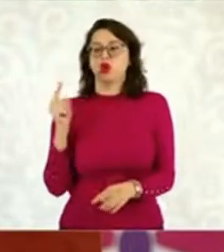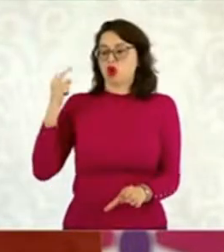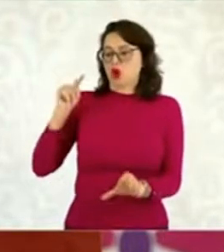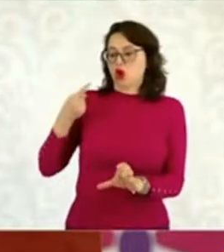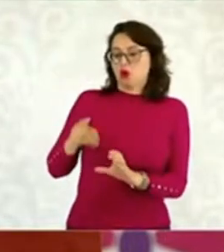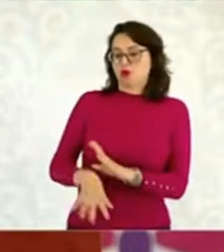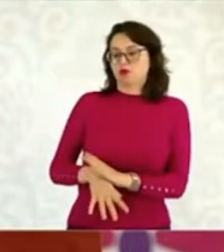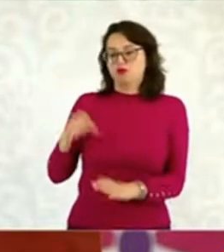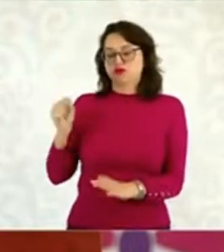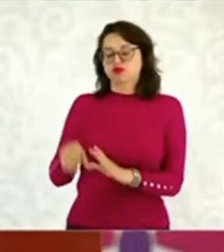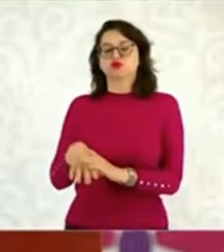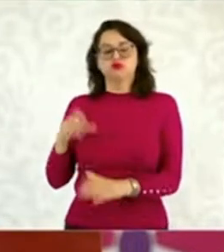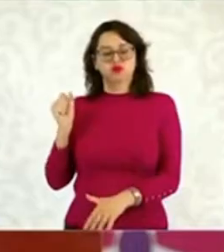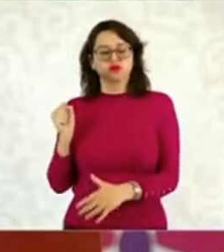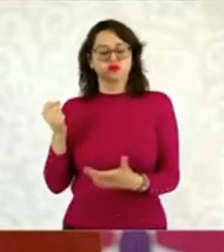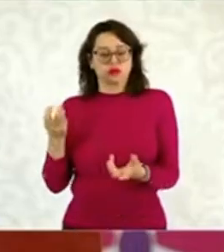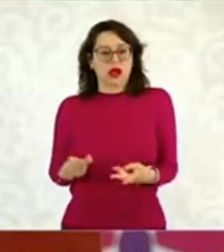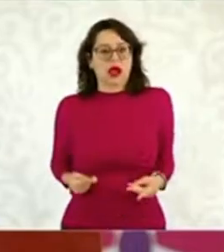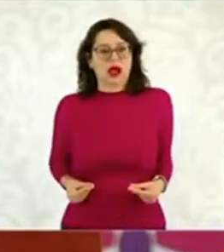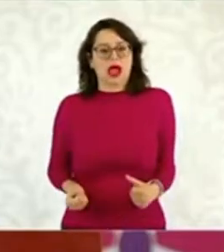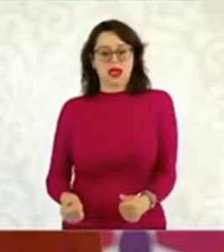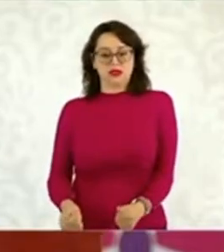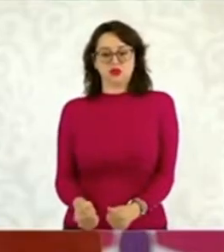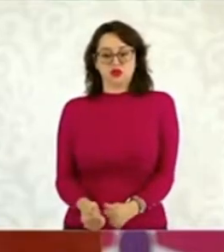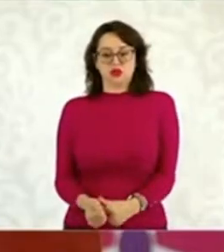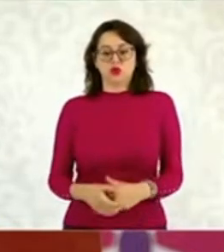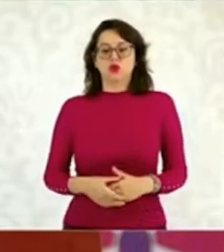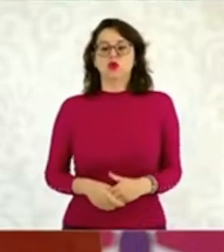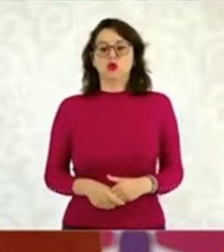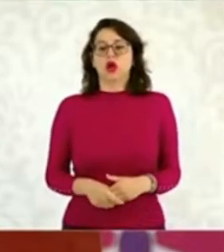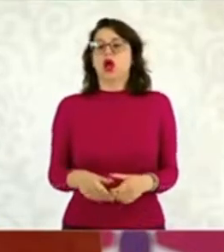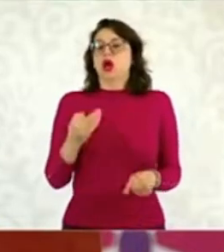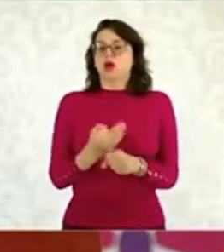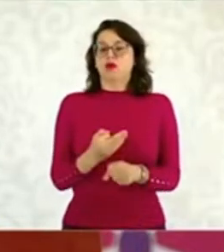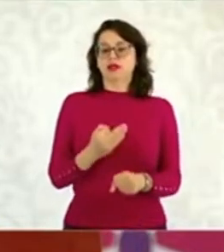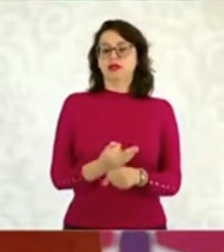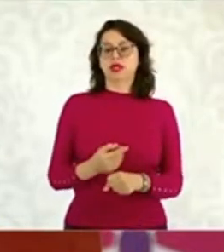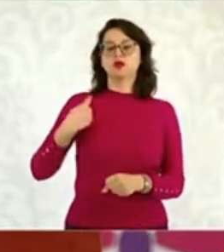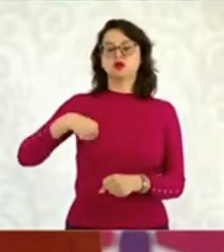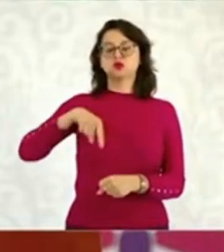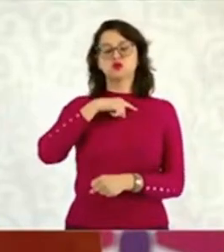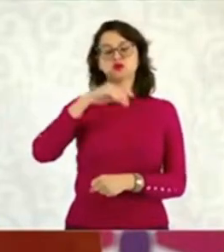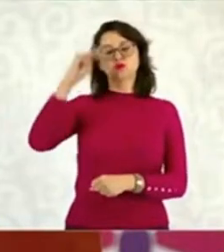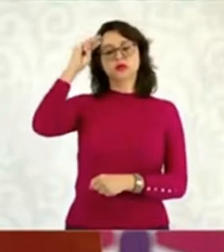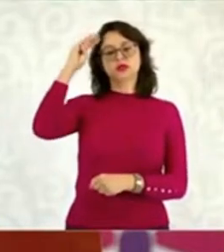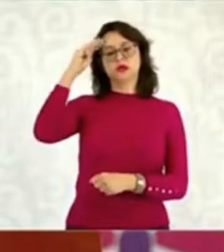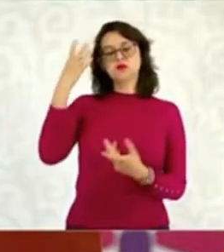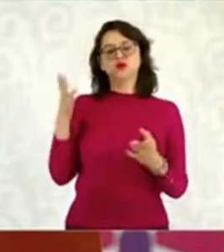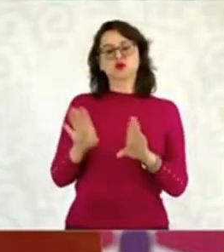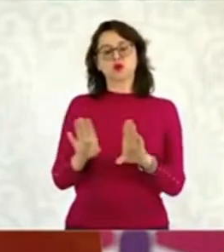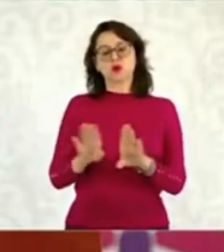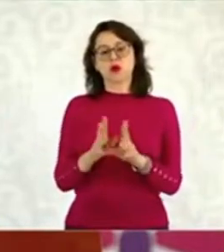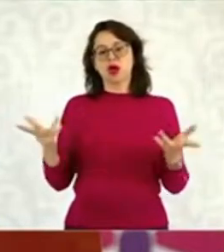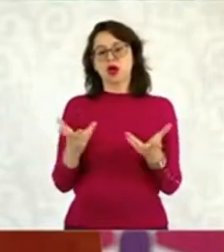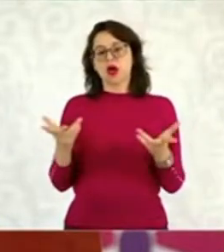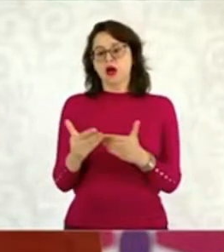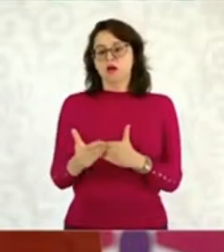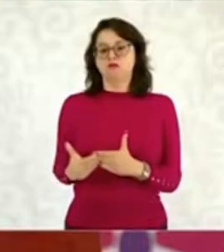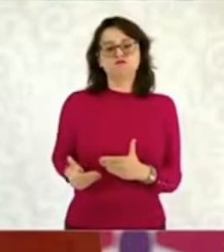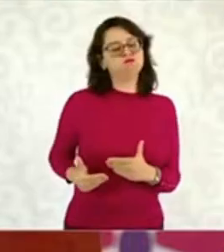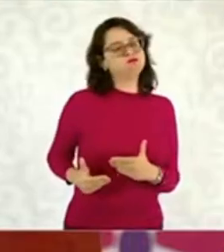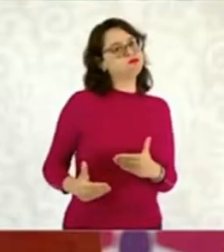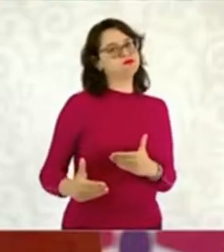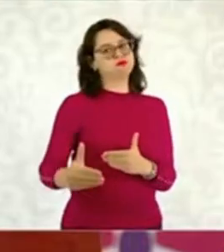y el fortalecimiento de Pemex. Entonces, lo que estamos haciendo es una visión de largo plazo para Pemex,